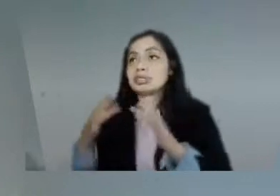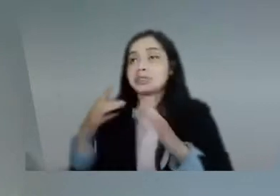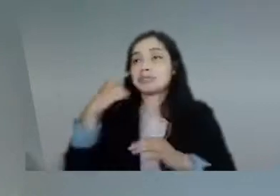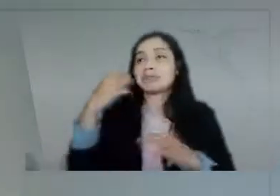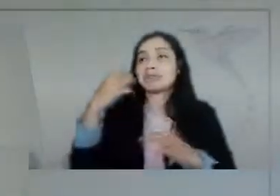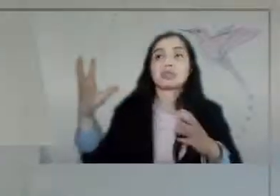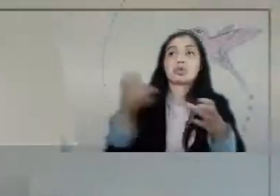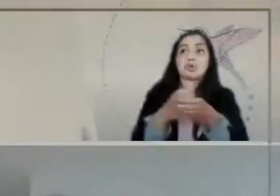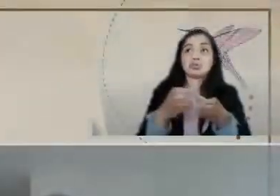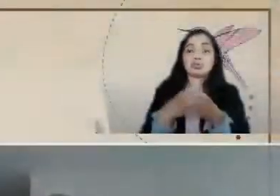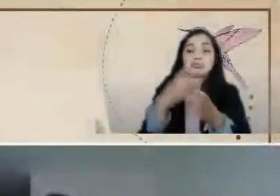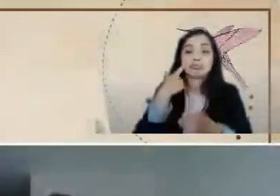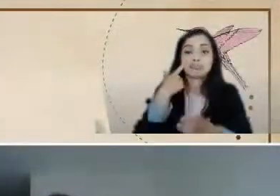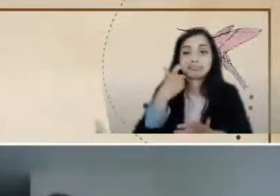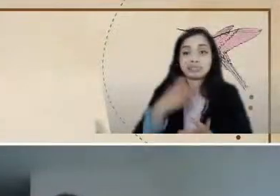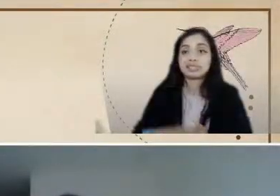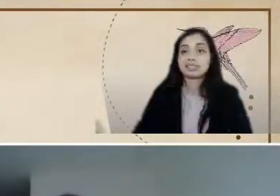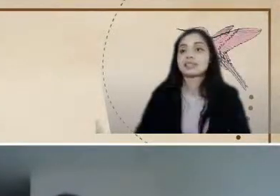espectacular.